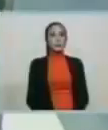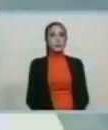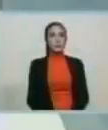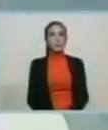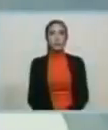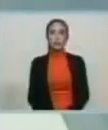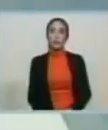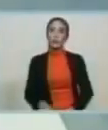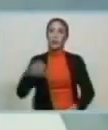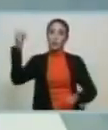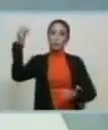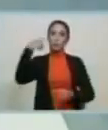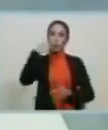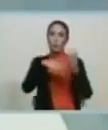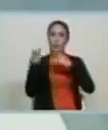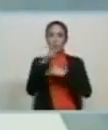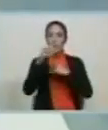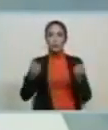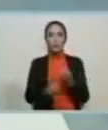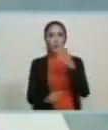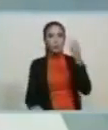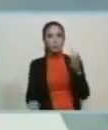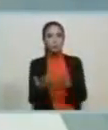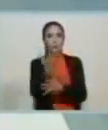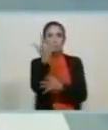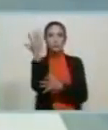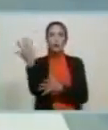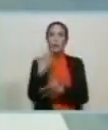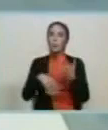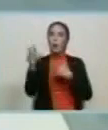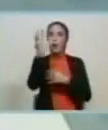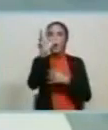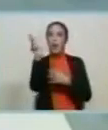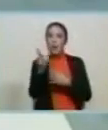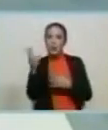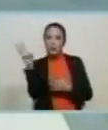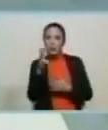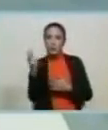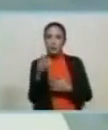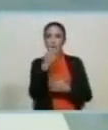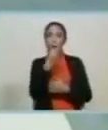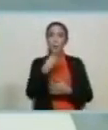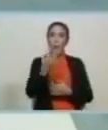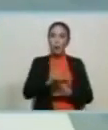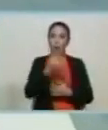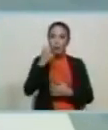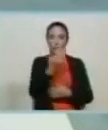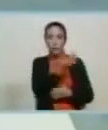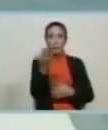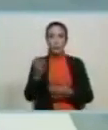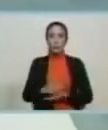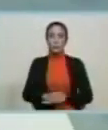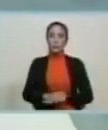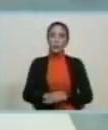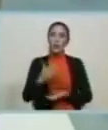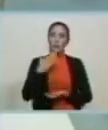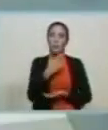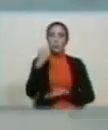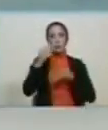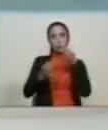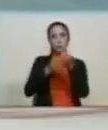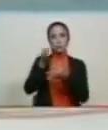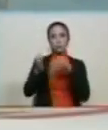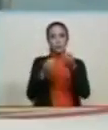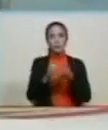Venezuela nace en el Esequibo! ¡Nace en el Esequibo! Mi comandante en jefe, buenas tardes. Permiso para hablar con